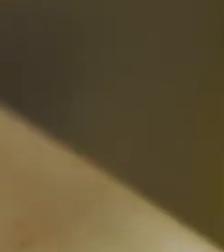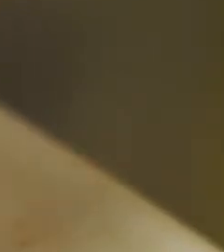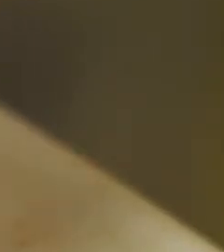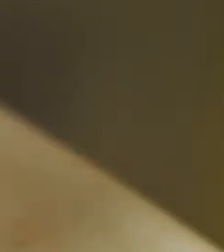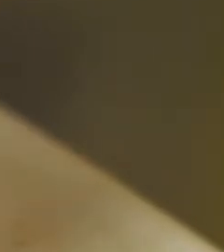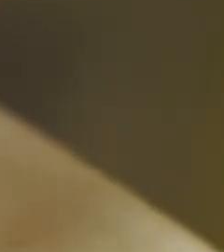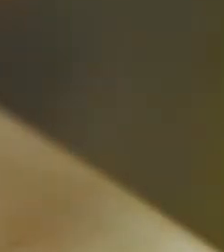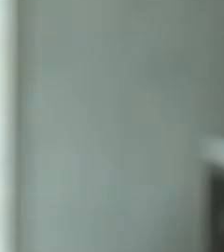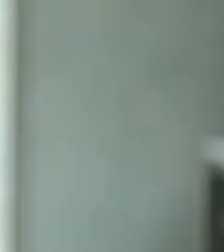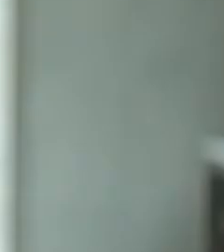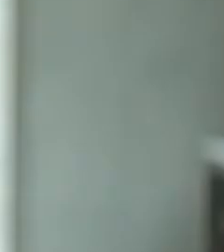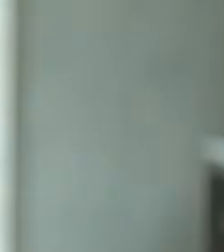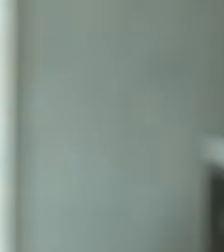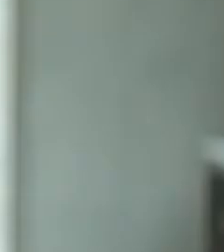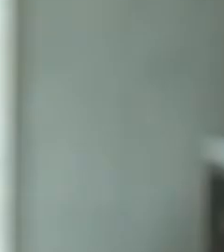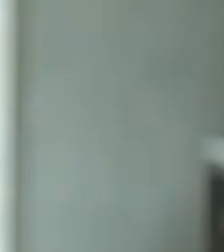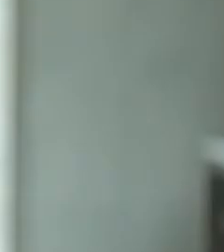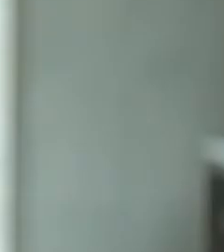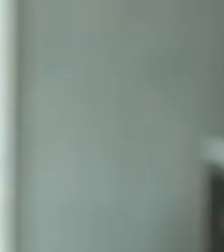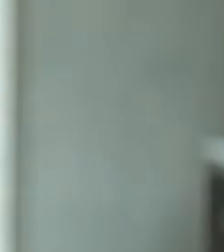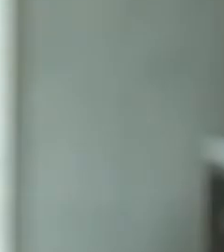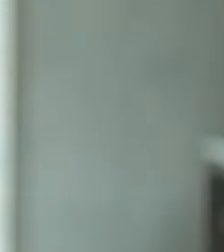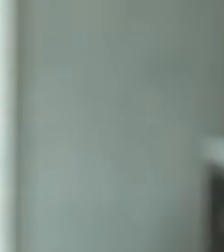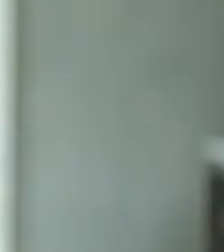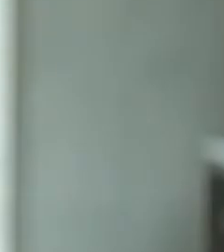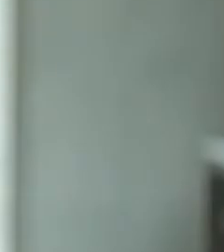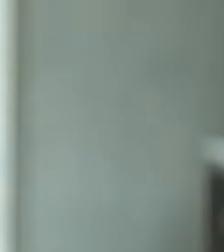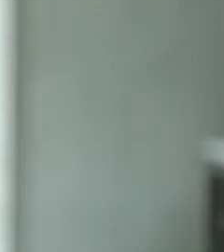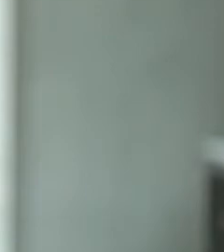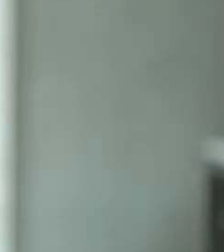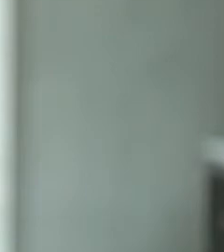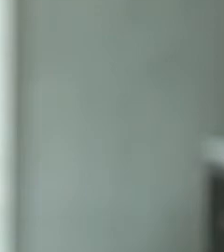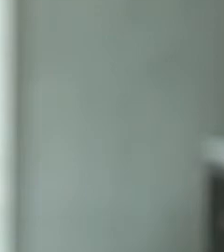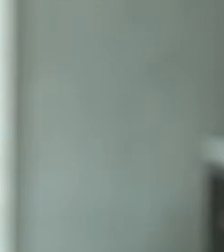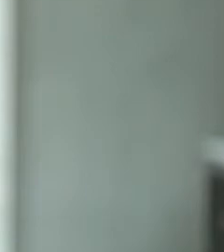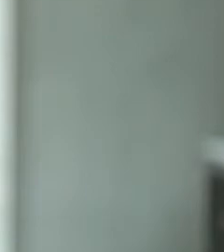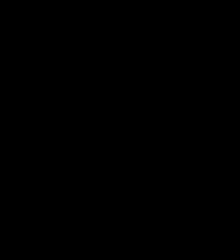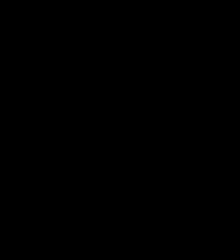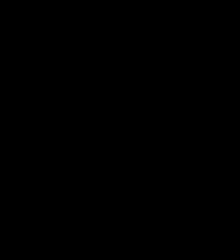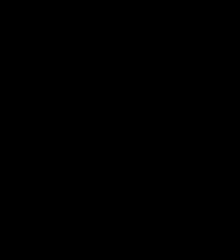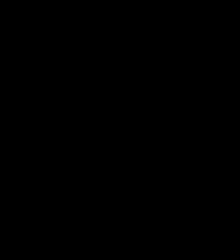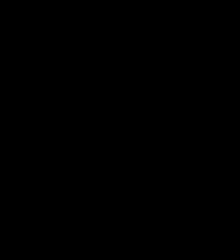consumen. Soy Patricia Esquivel, soy tecnóloga de alimentos y soy UCR.